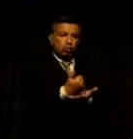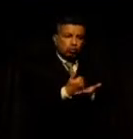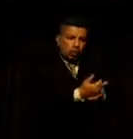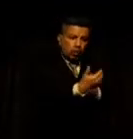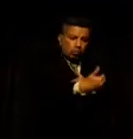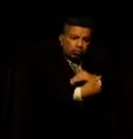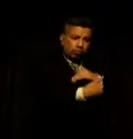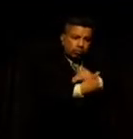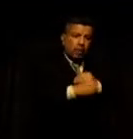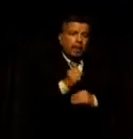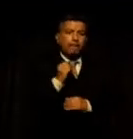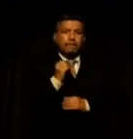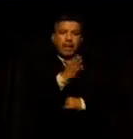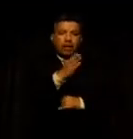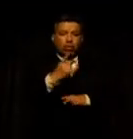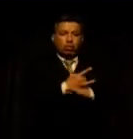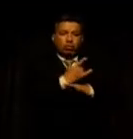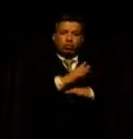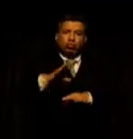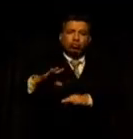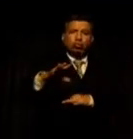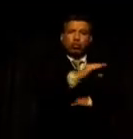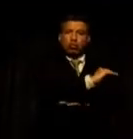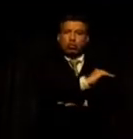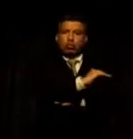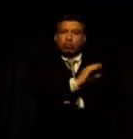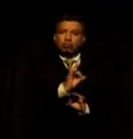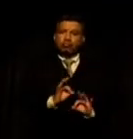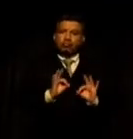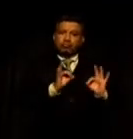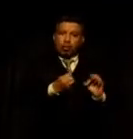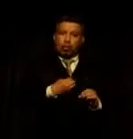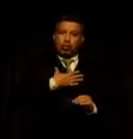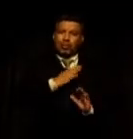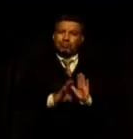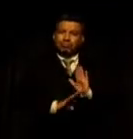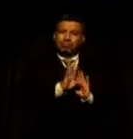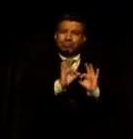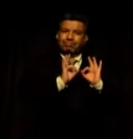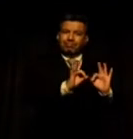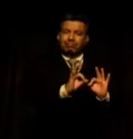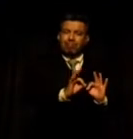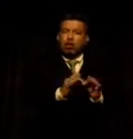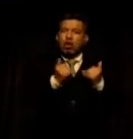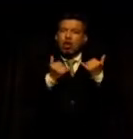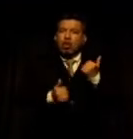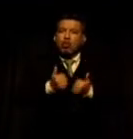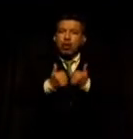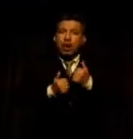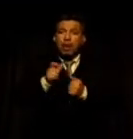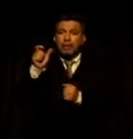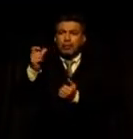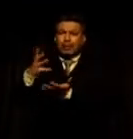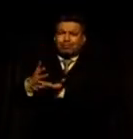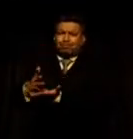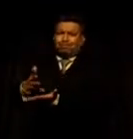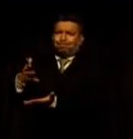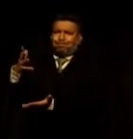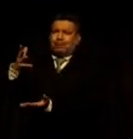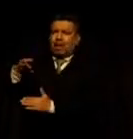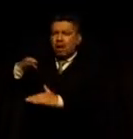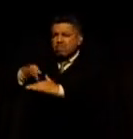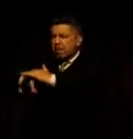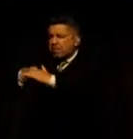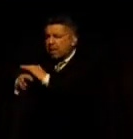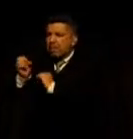100 por ciento de la población dándole una gran oportunidad que es hoy la gente más rica que tiene acceso a